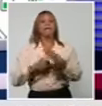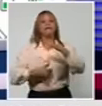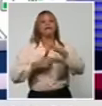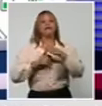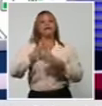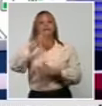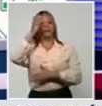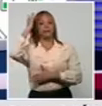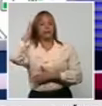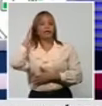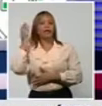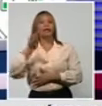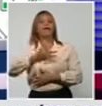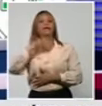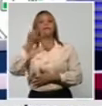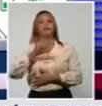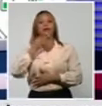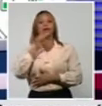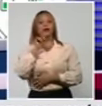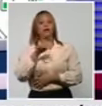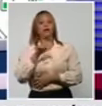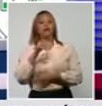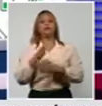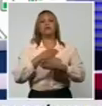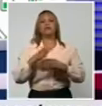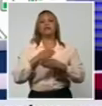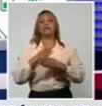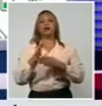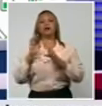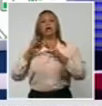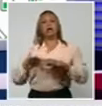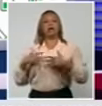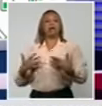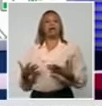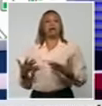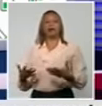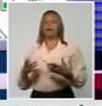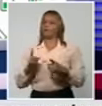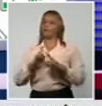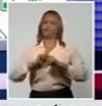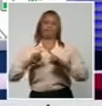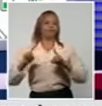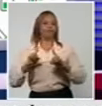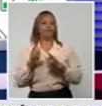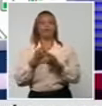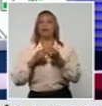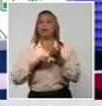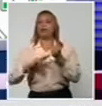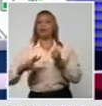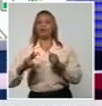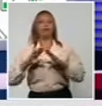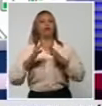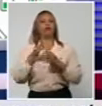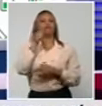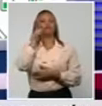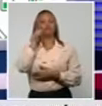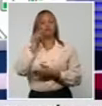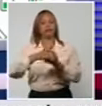pues se refería a que eso no debe significar que se baje la guardia en ninguno de nuestros territorios. Sigo conversando con el